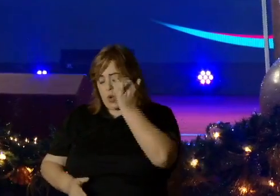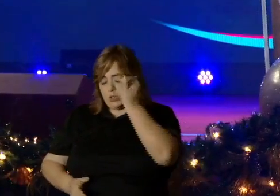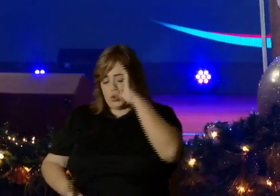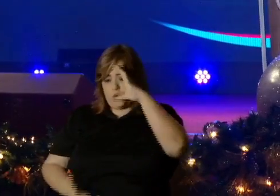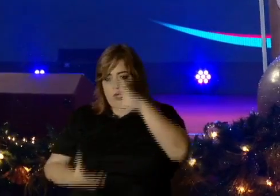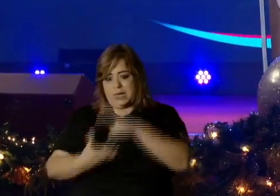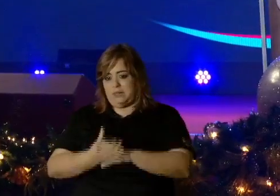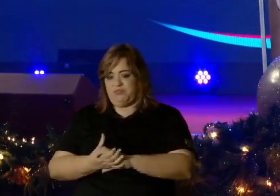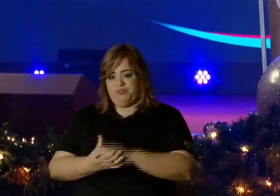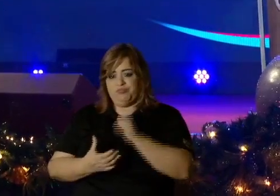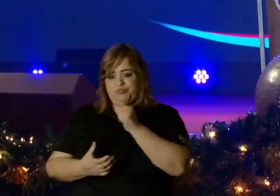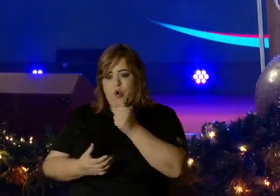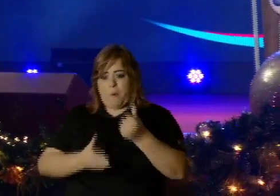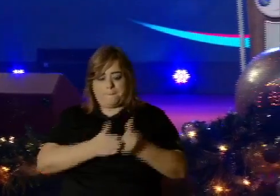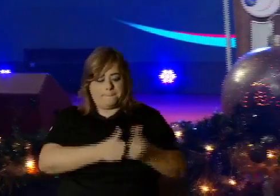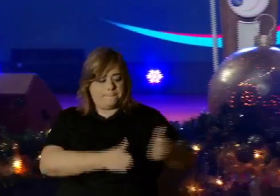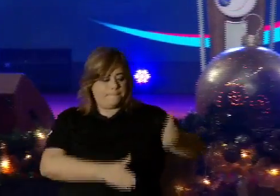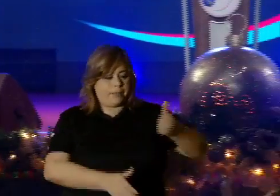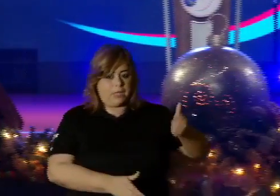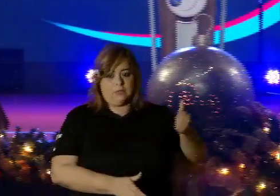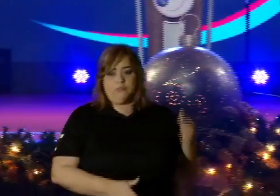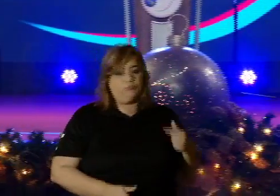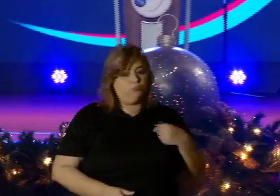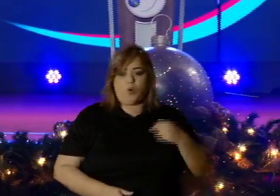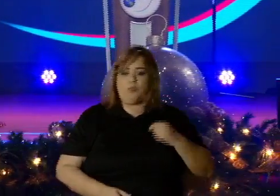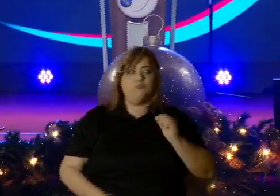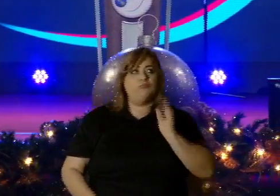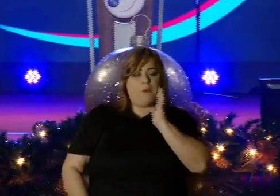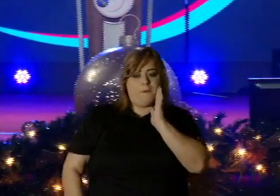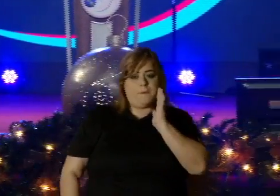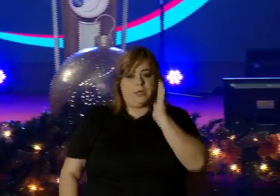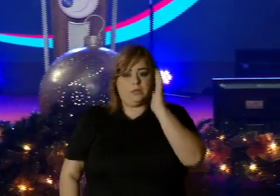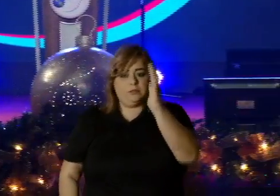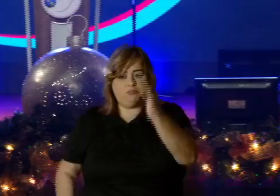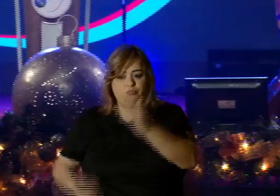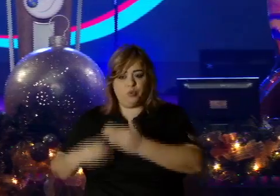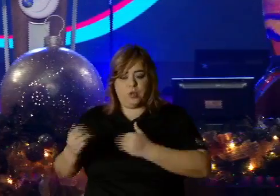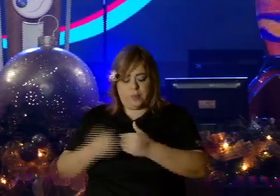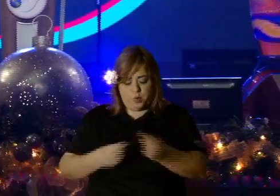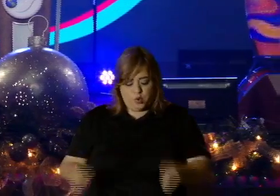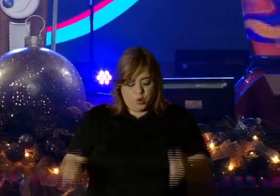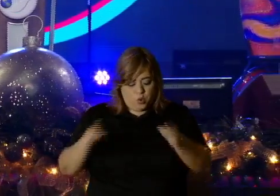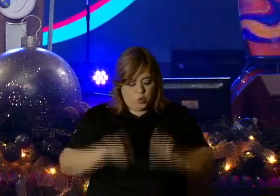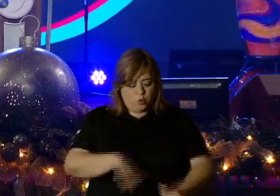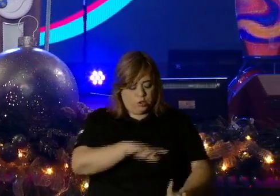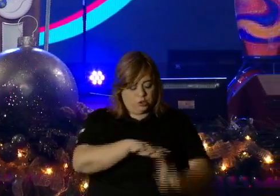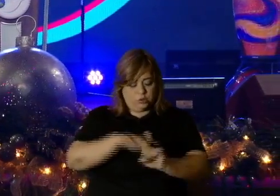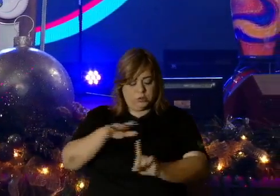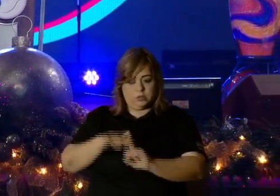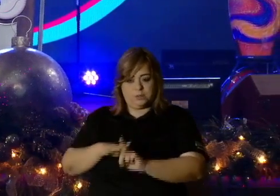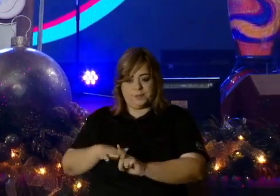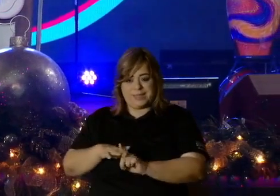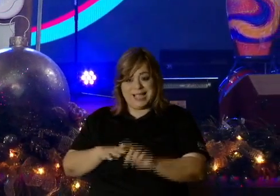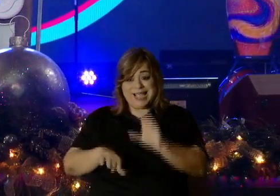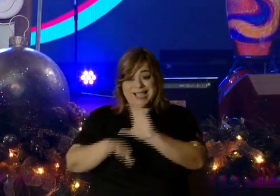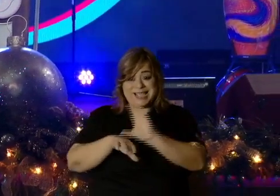vamos a ir para atrás? No, no, no, todo para adelante. No importa lo que pase, la iglesia de Cristo va hacia adelante. Jesús le dijo, las puertas del Hades no